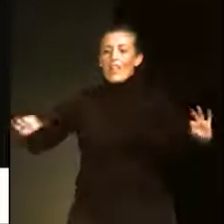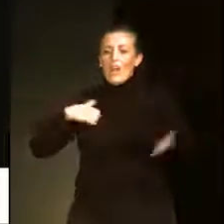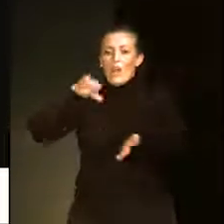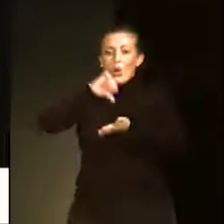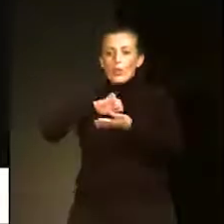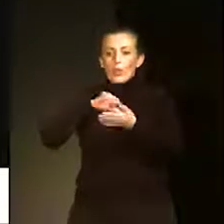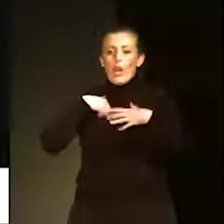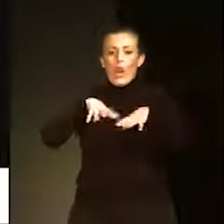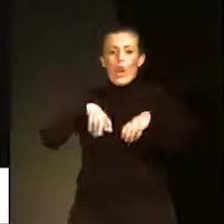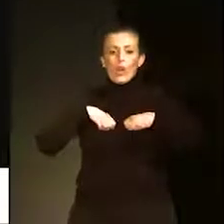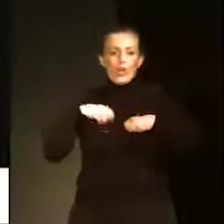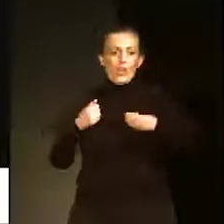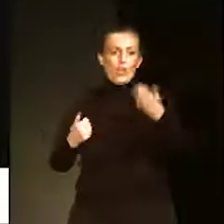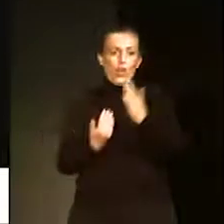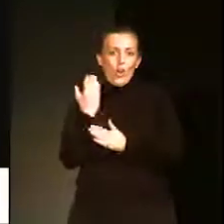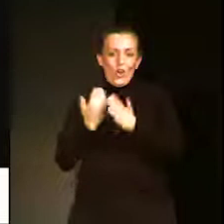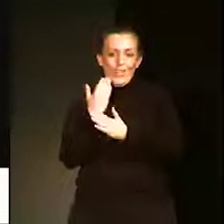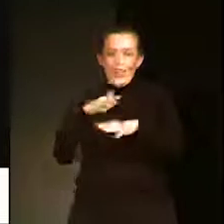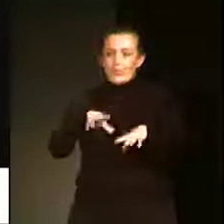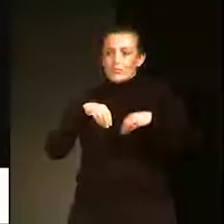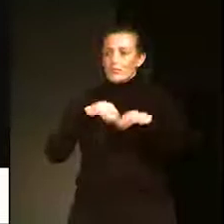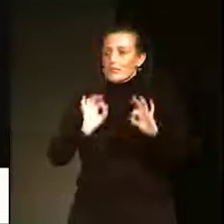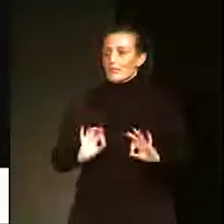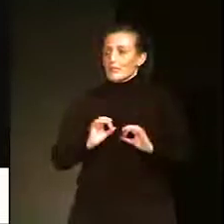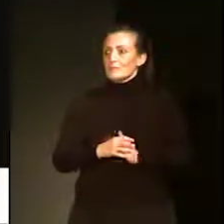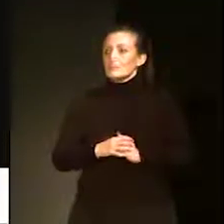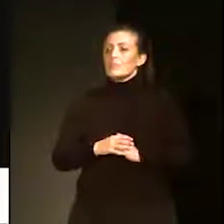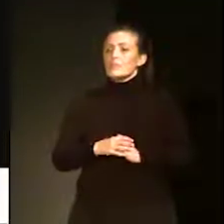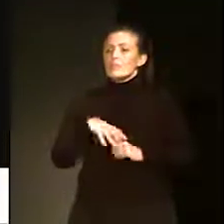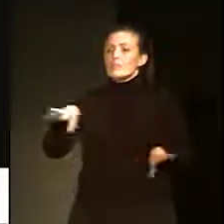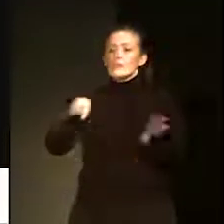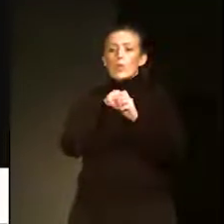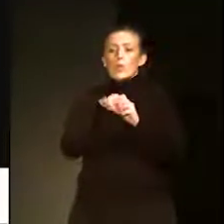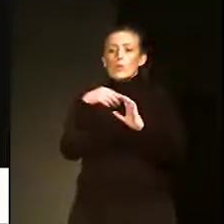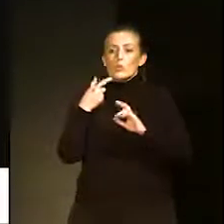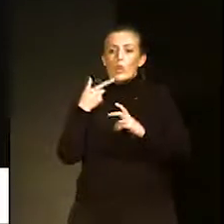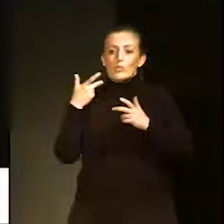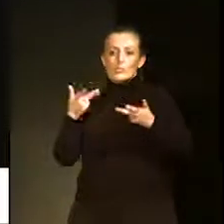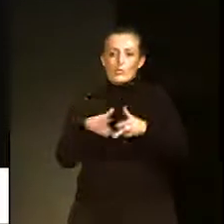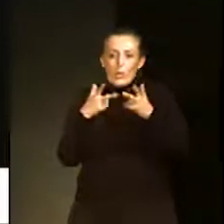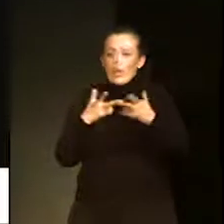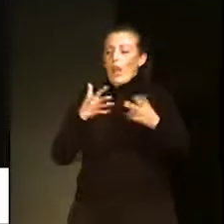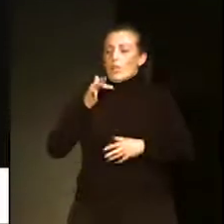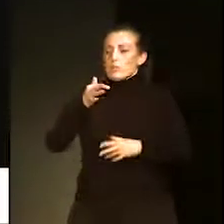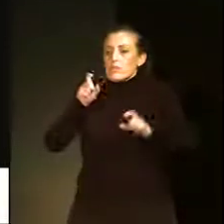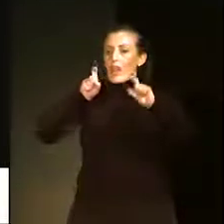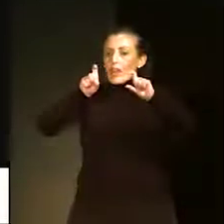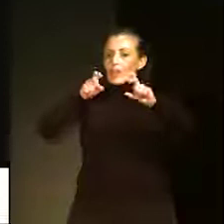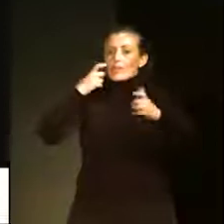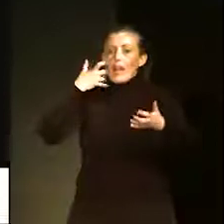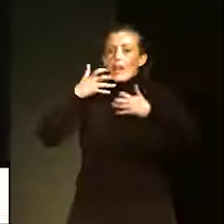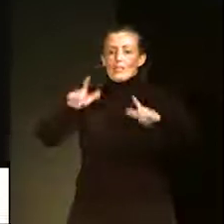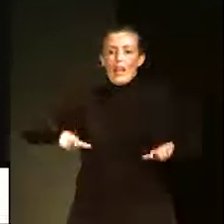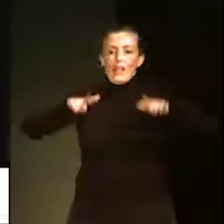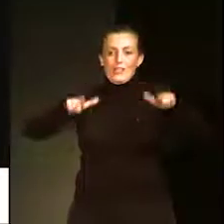han acogido esta jornada. Una jornada que hablan de inclusión social y hablan de educación en las artes